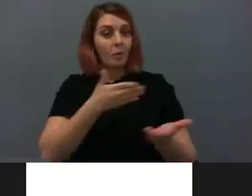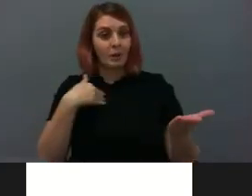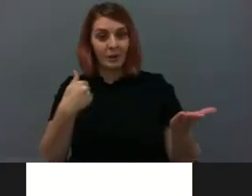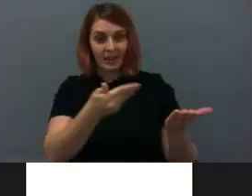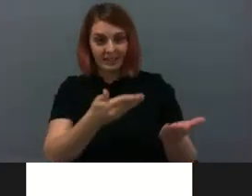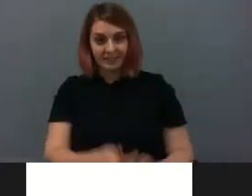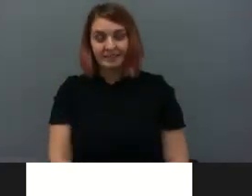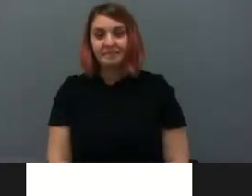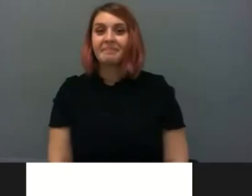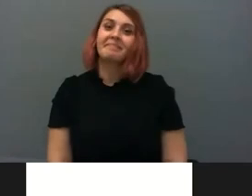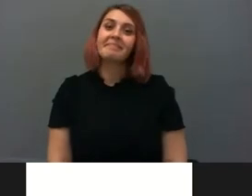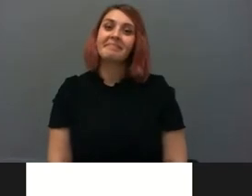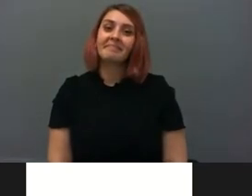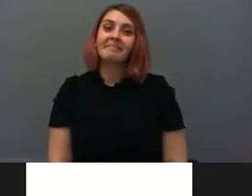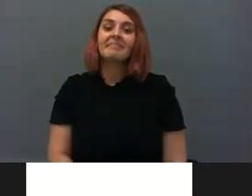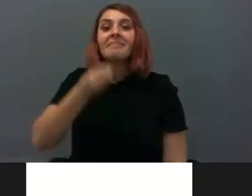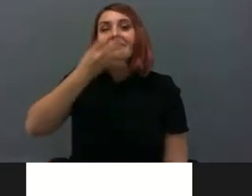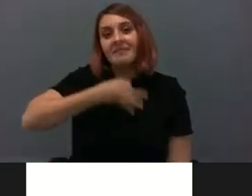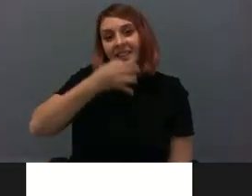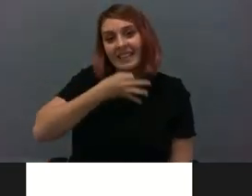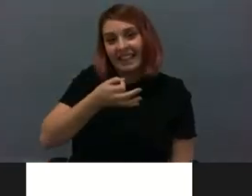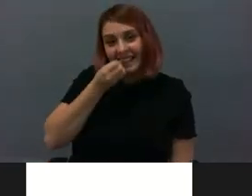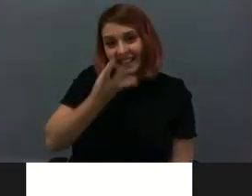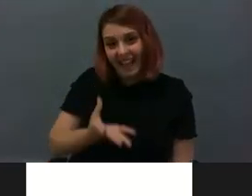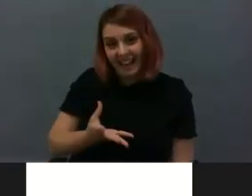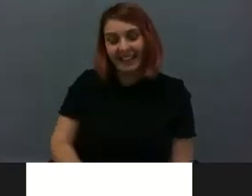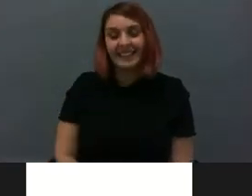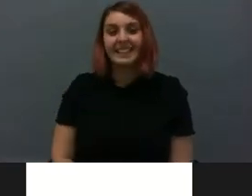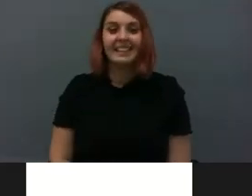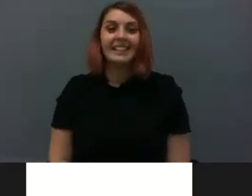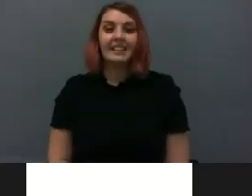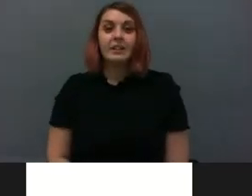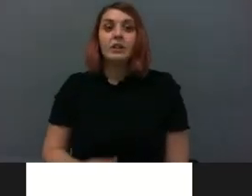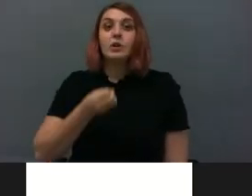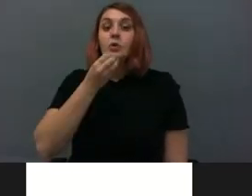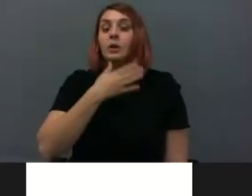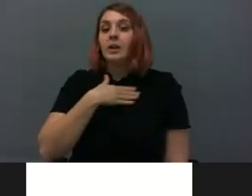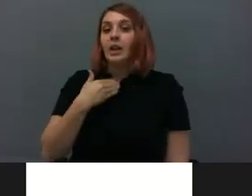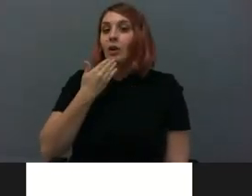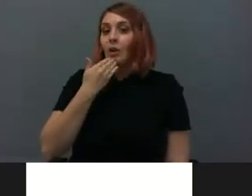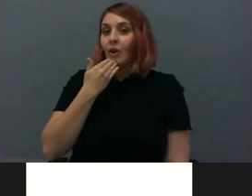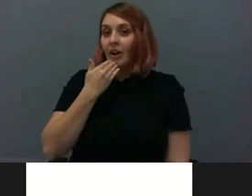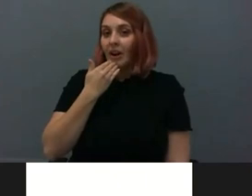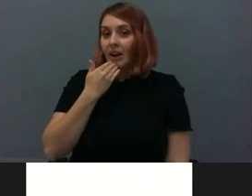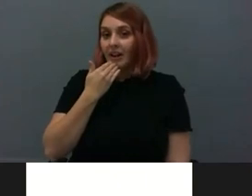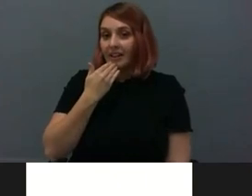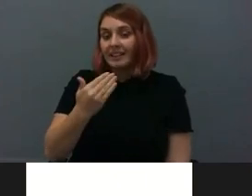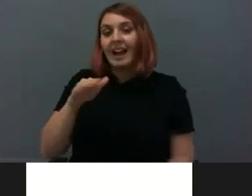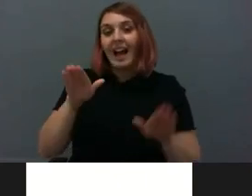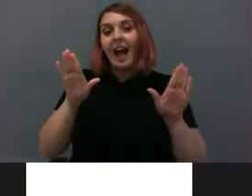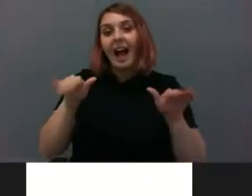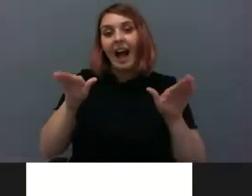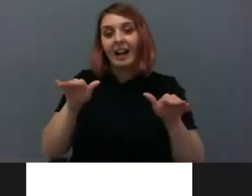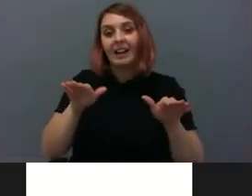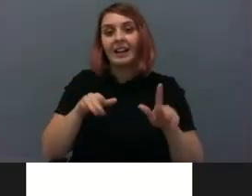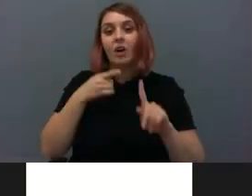Ángel. ¿Qué tal? Buenas tardes. Bueno, lo primero quiero agradecer a Ángeles, pues el espacio y su confianza para